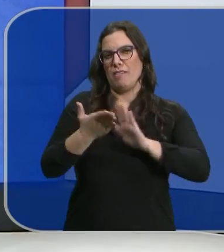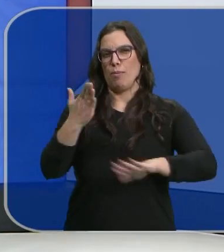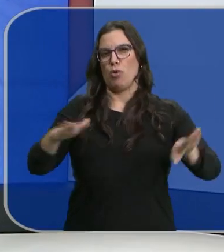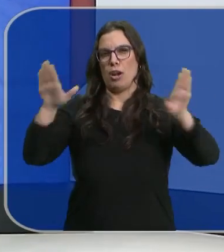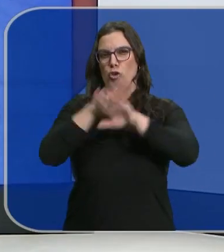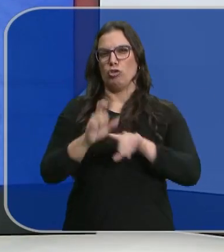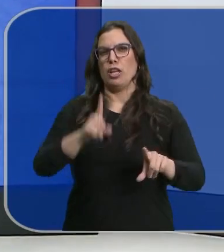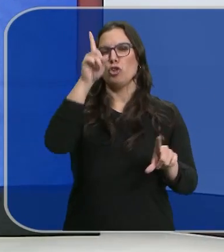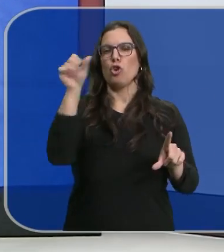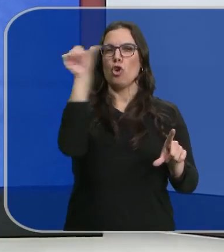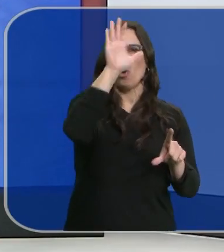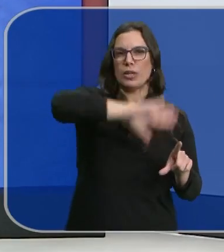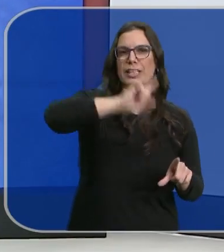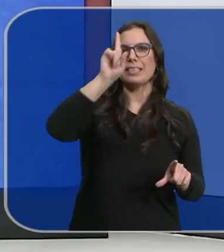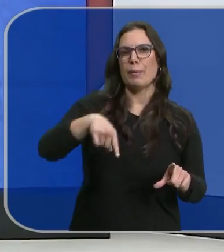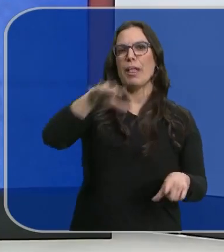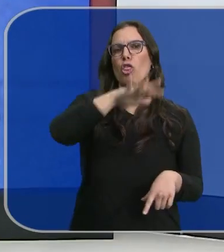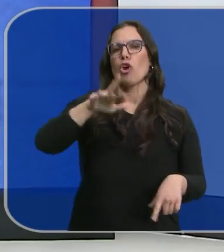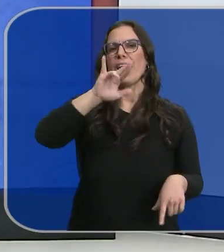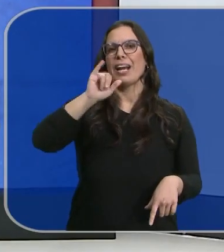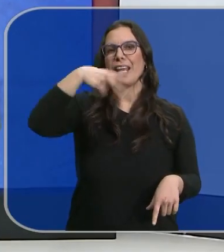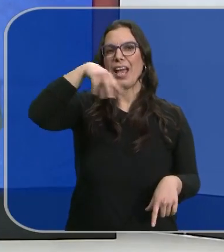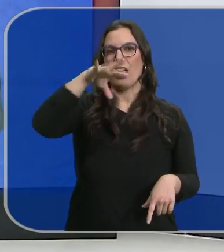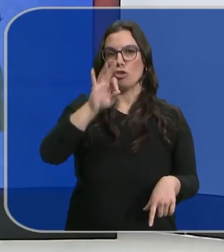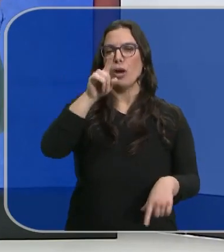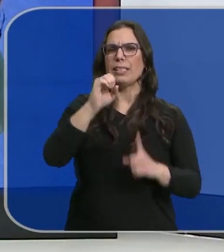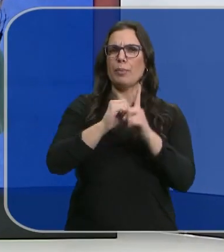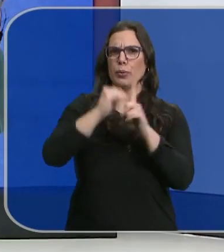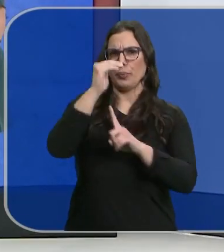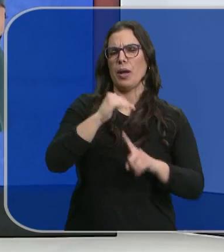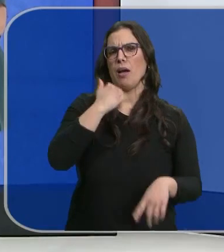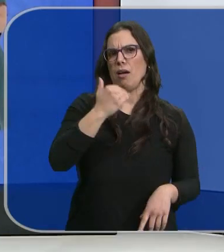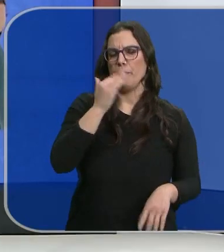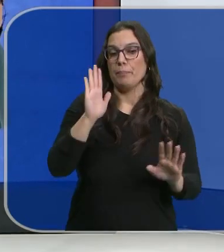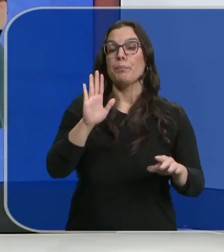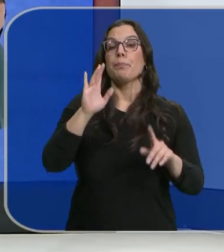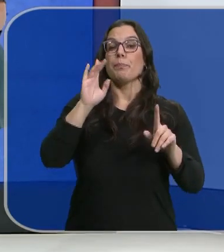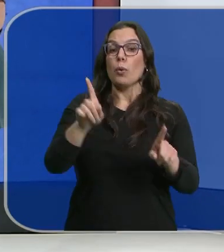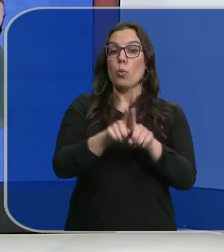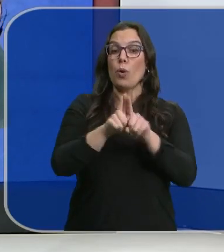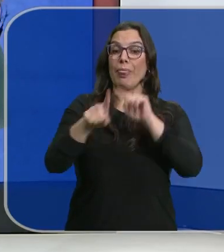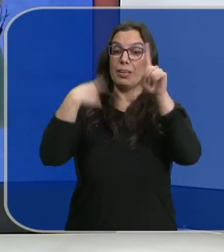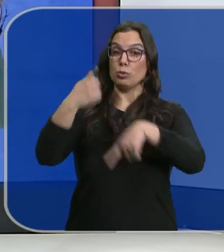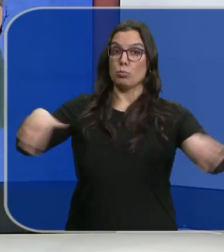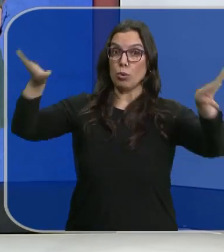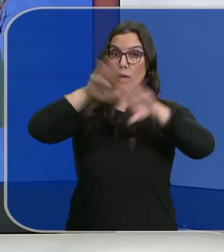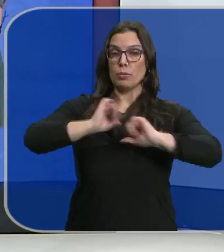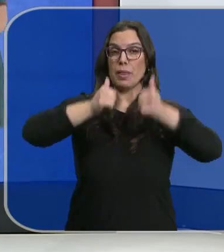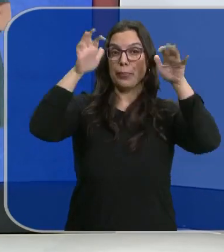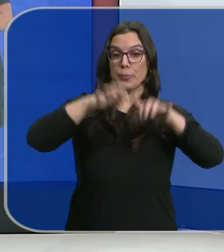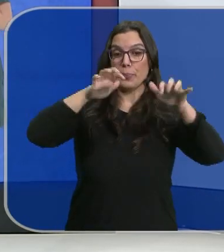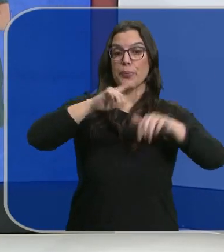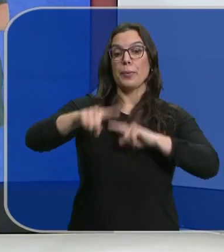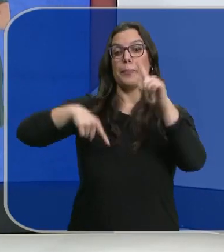en el noroeste, también en la zona de Riaño, con temperaturas elevadas todavía. Sin embargo, ese frente durante la noche dejará precipitaciones